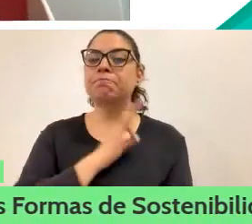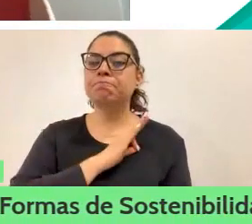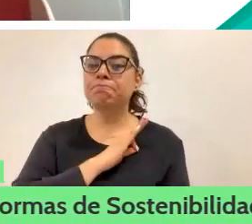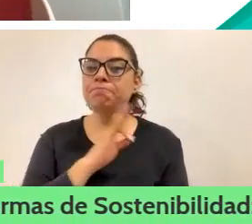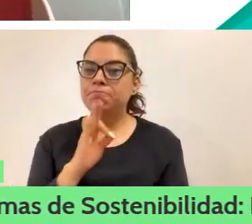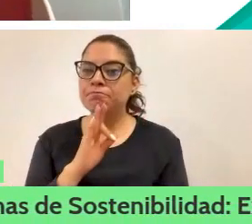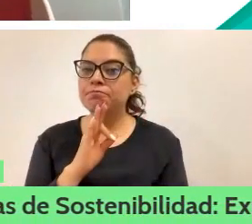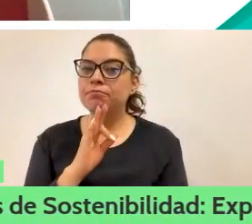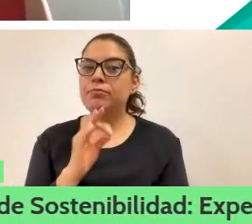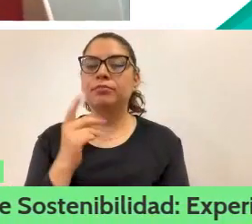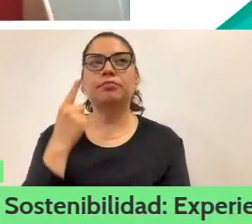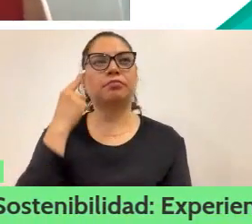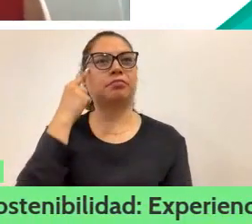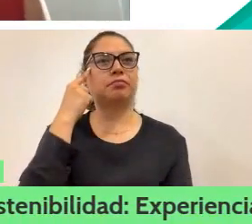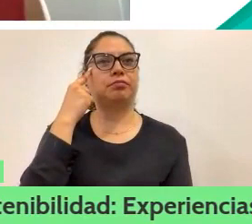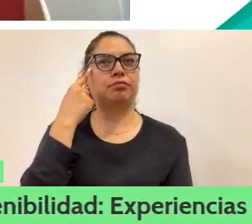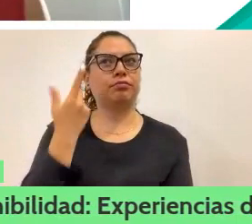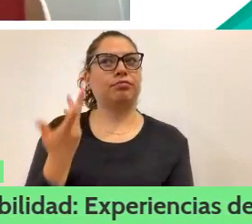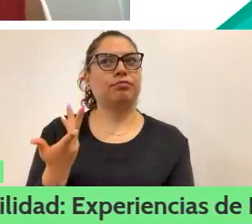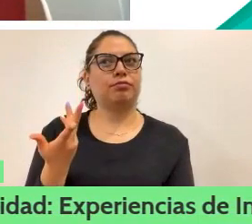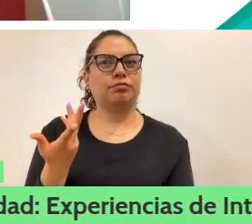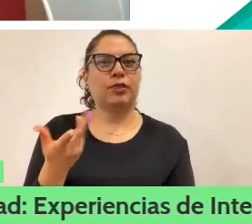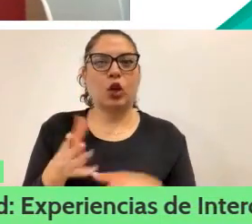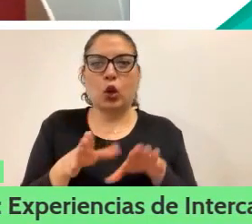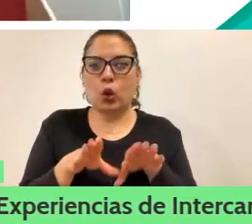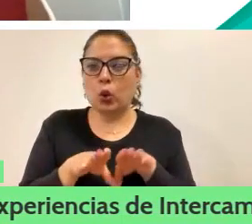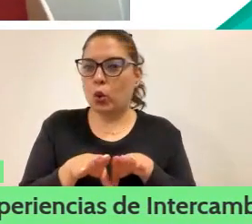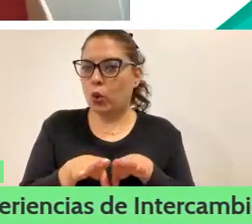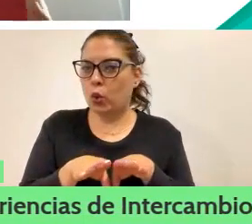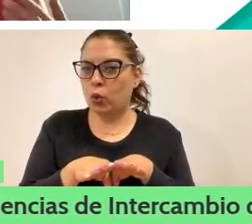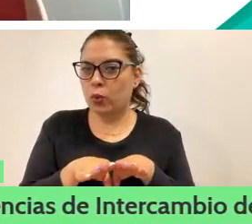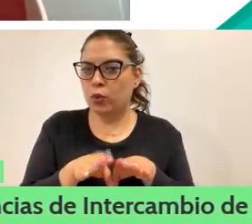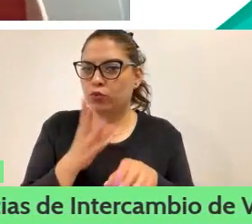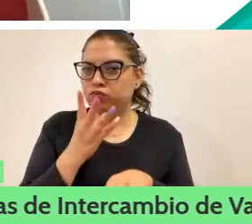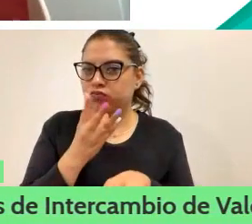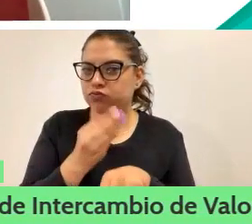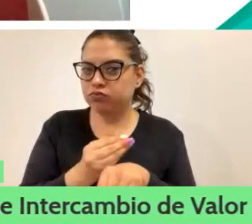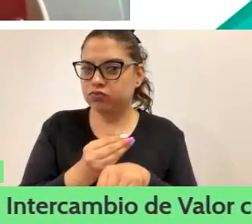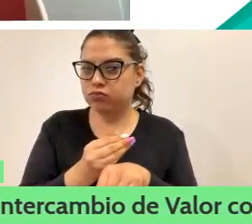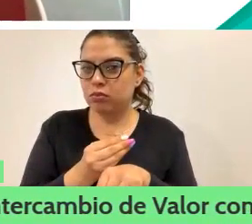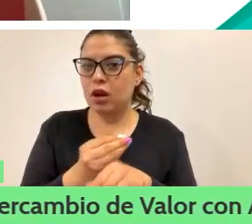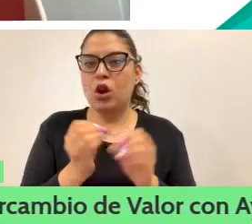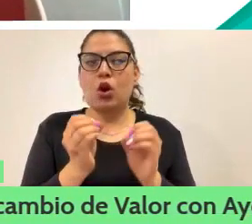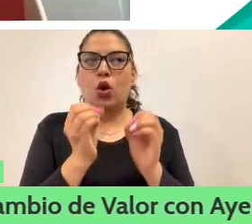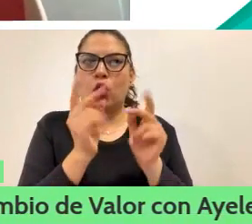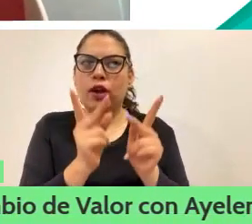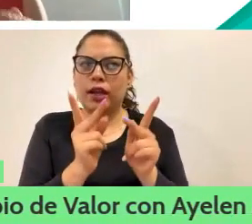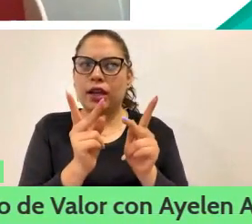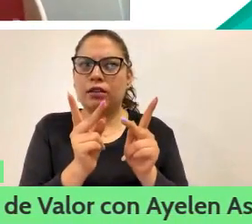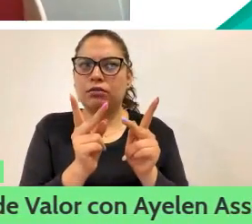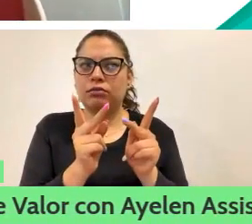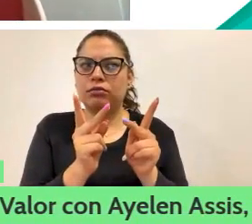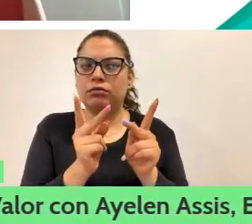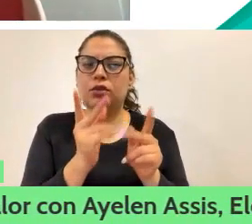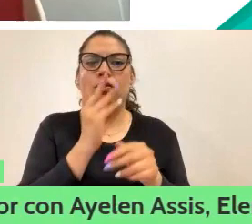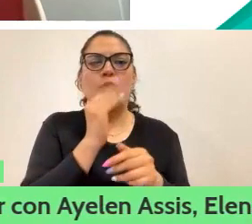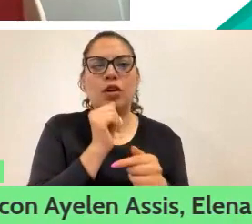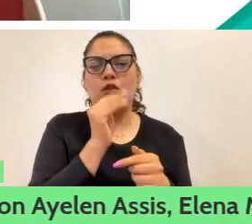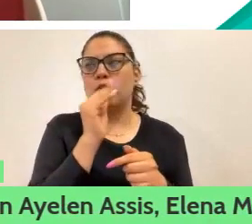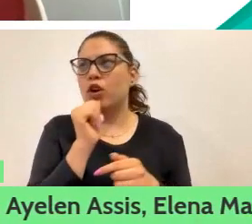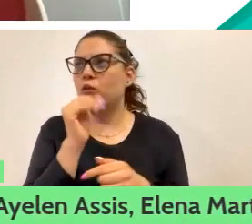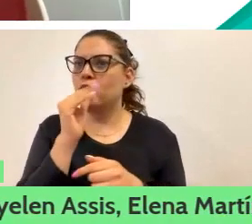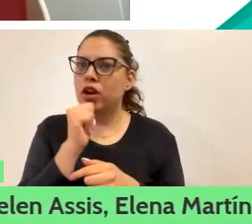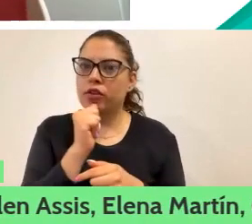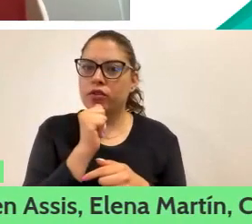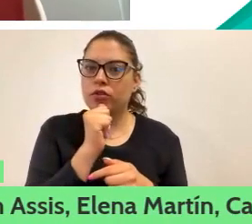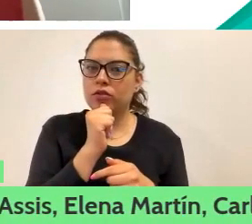supuesto, arriba. Bien, entonces, no es posible, ¿vale? Para. ¿Y si fuese posible? ¿Cómo